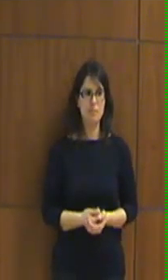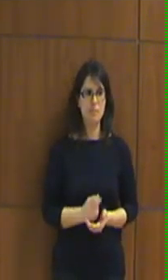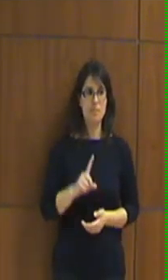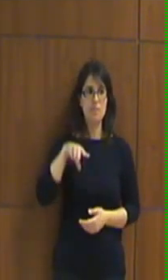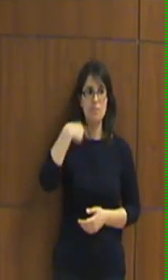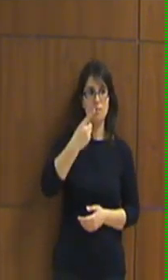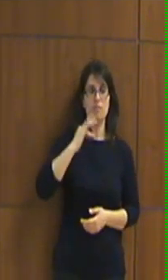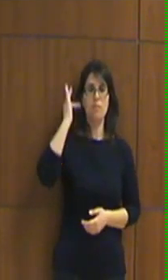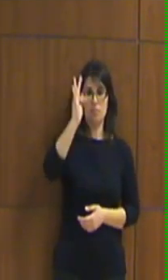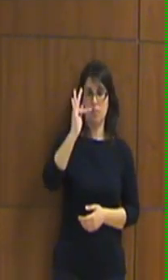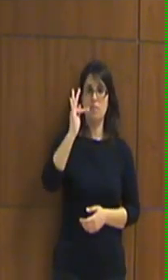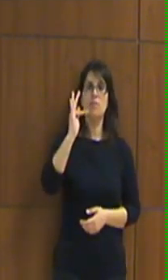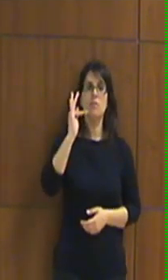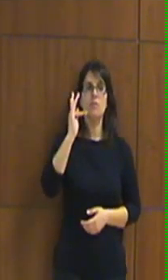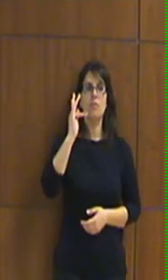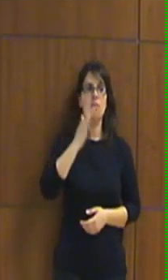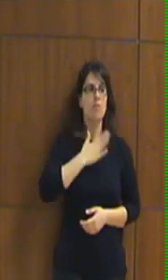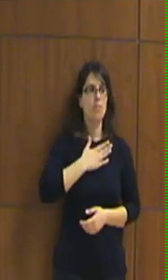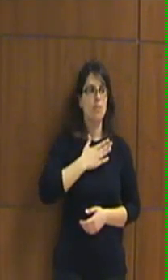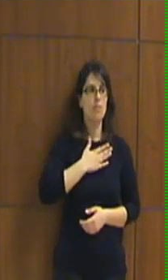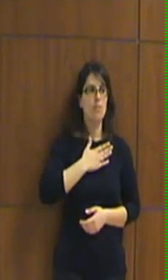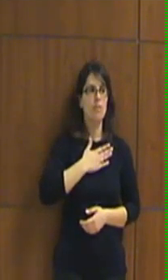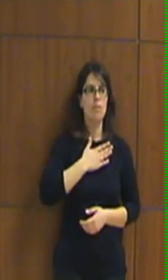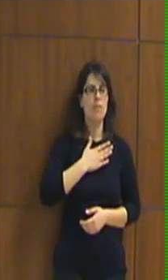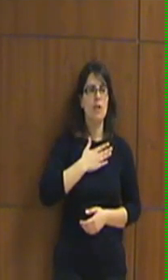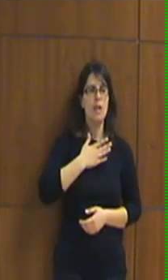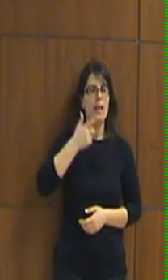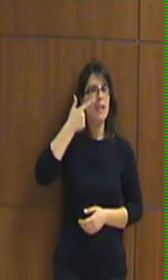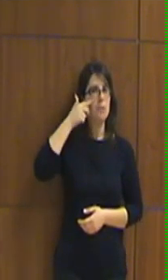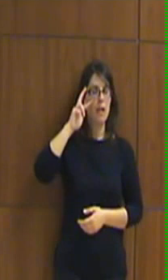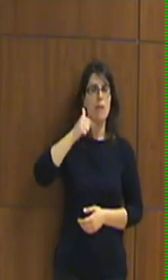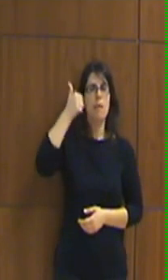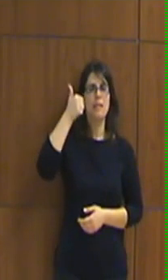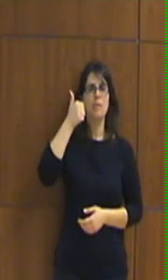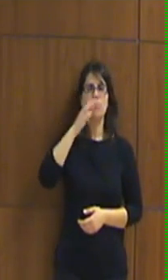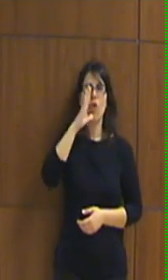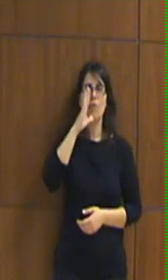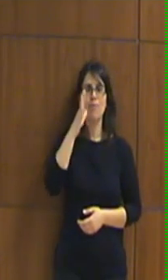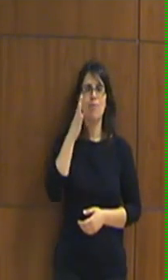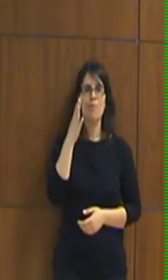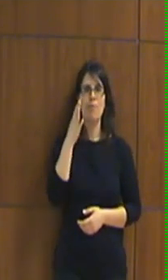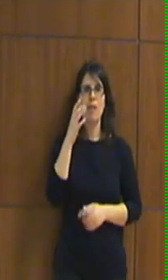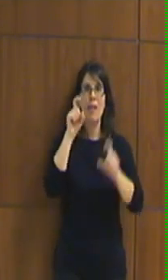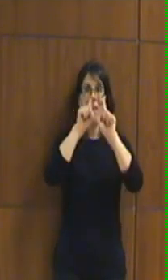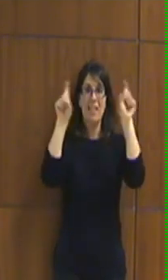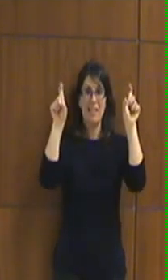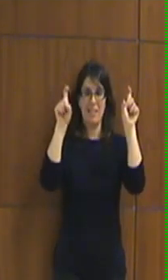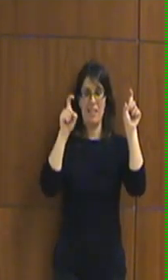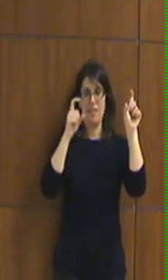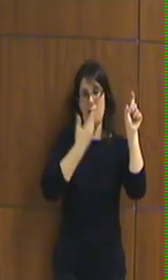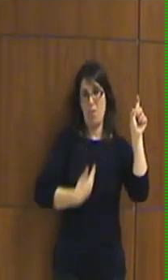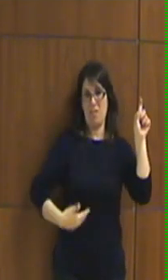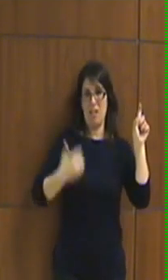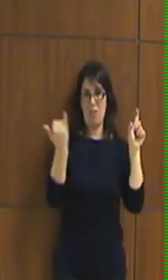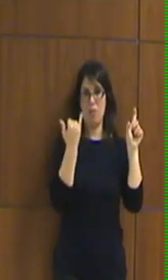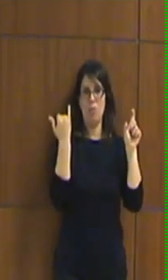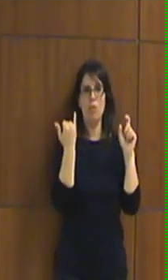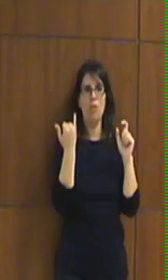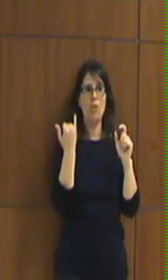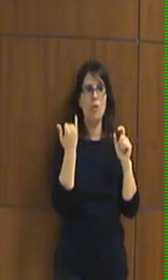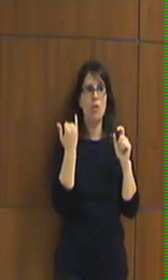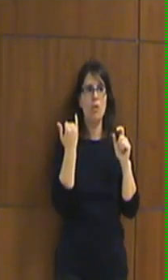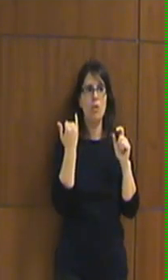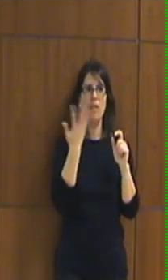estáis planteando, nuestra experiencia es más desde el desconocimiento del empresario en cuanto a la hora de incorporar